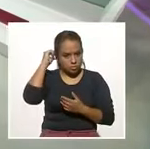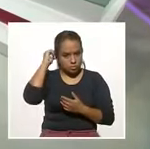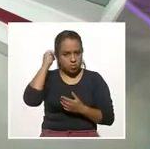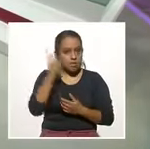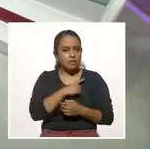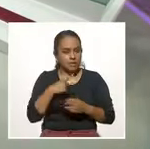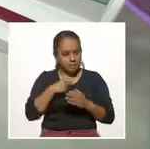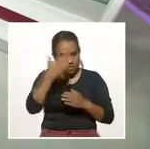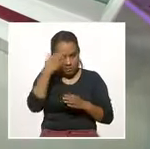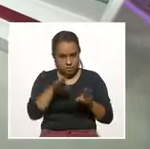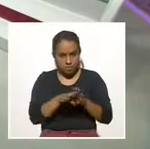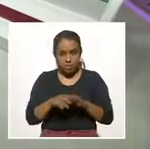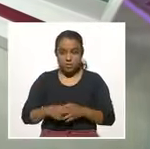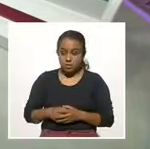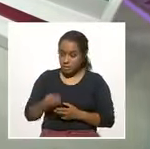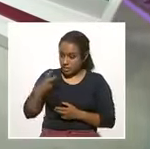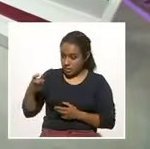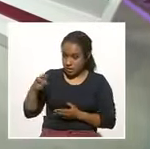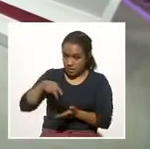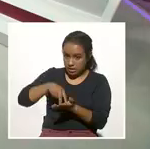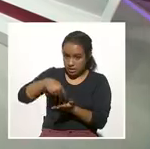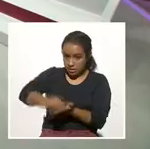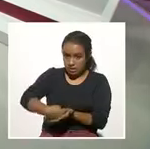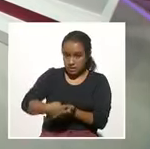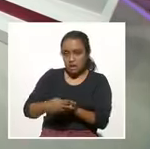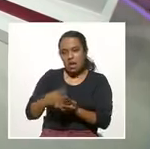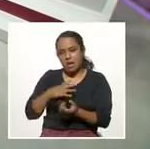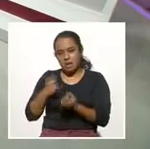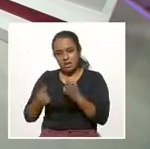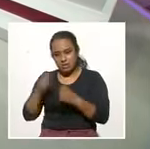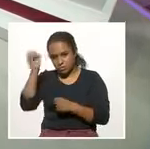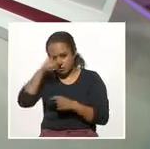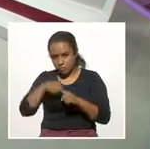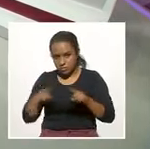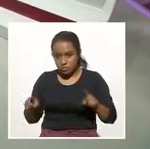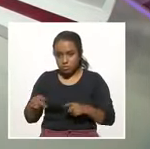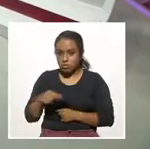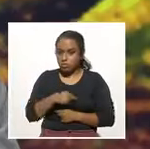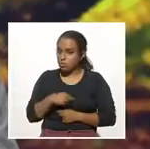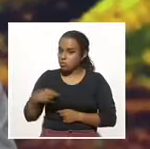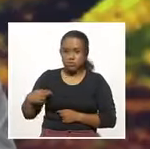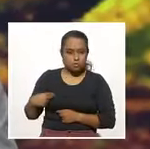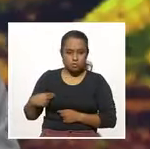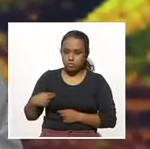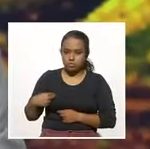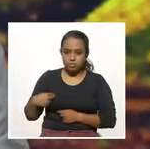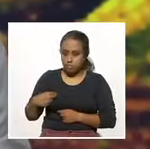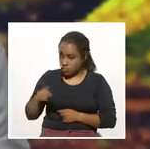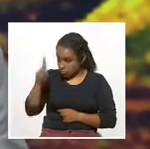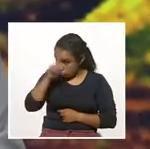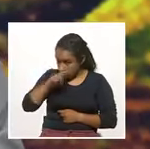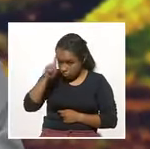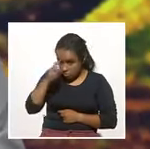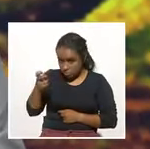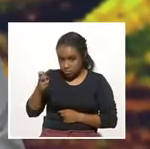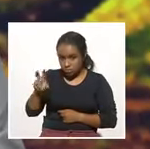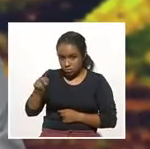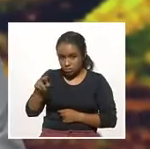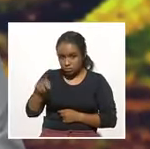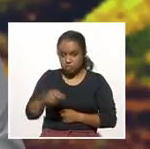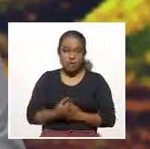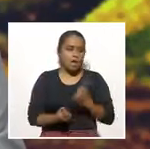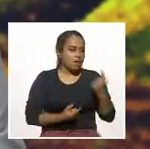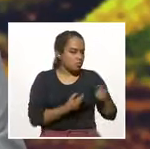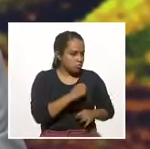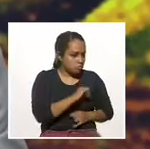El tema de tirarse al piso es muy controversial. O sea, nosotros no podríamos recomendar eso. O sea, unos recomiendan